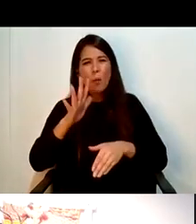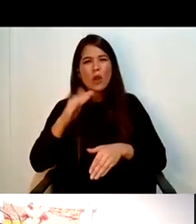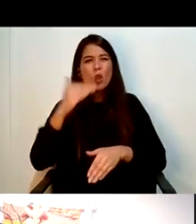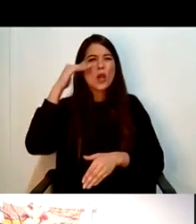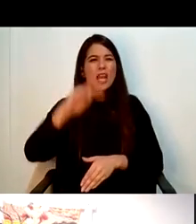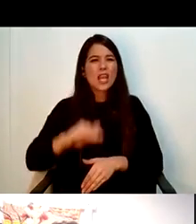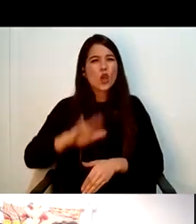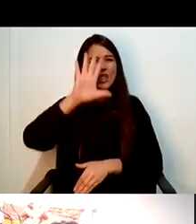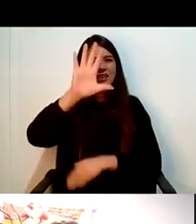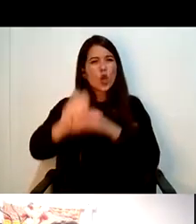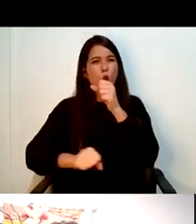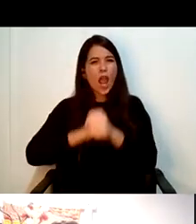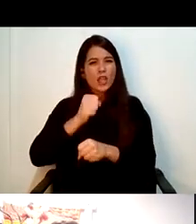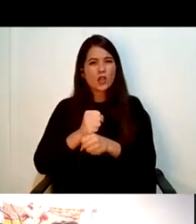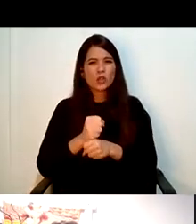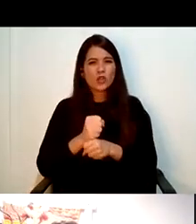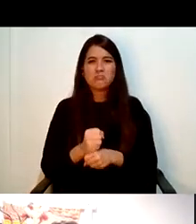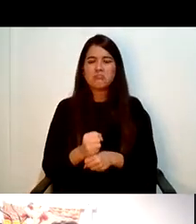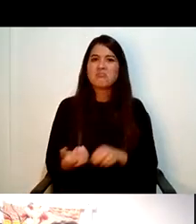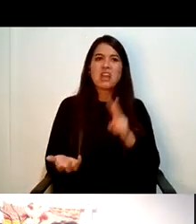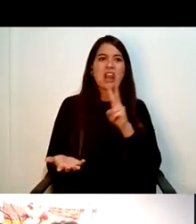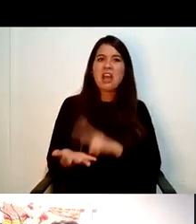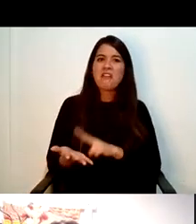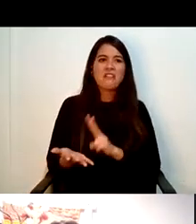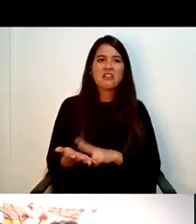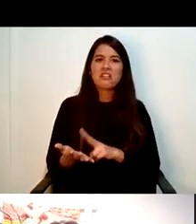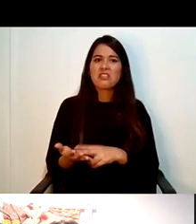años? La verdad es que no,